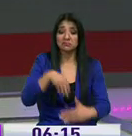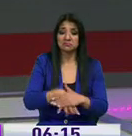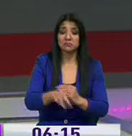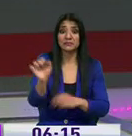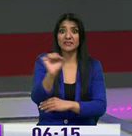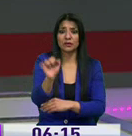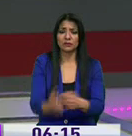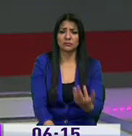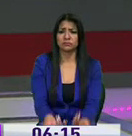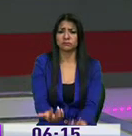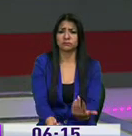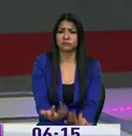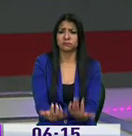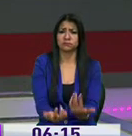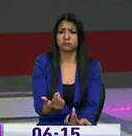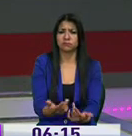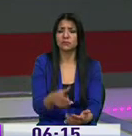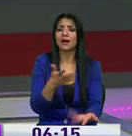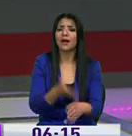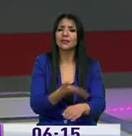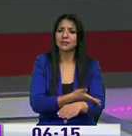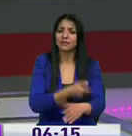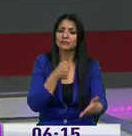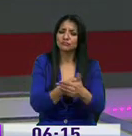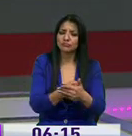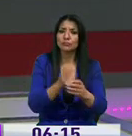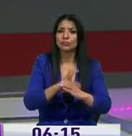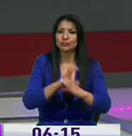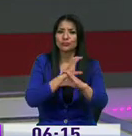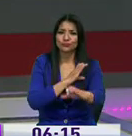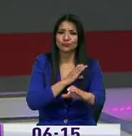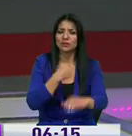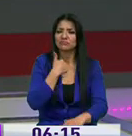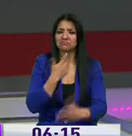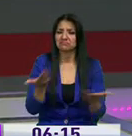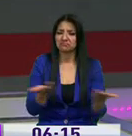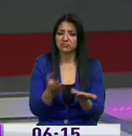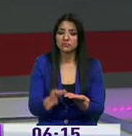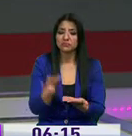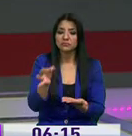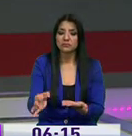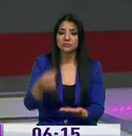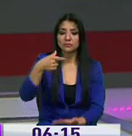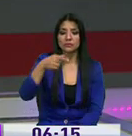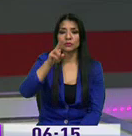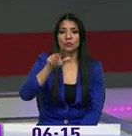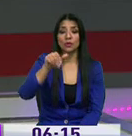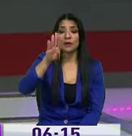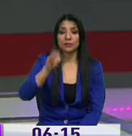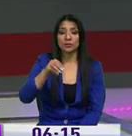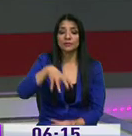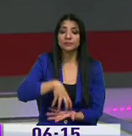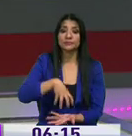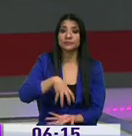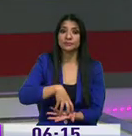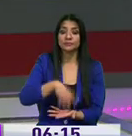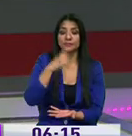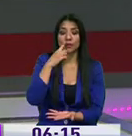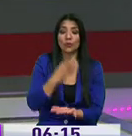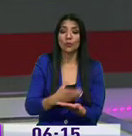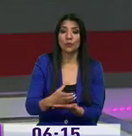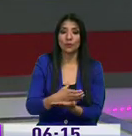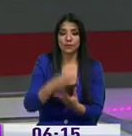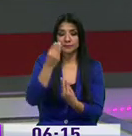vehículo luego de que éste se impactara contra un bus la tragedia ocurrió en el cantón el guagua ya en la provincia de el ogro le